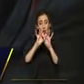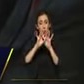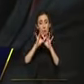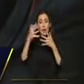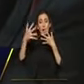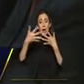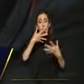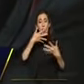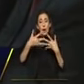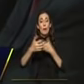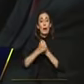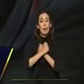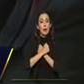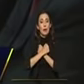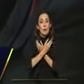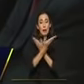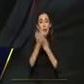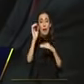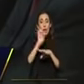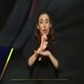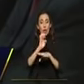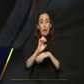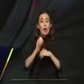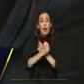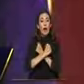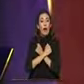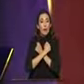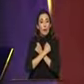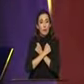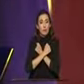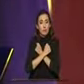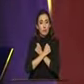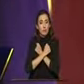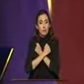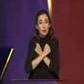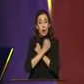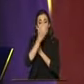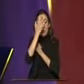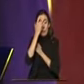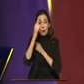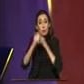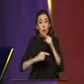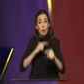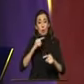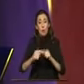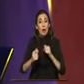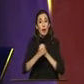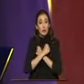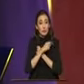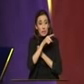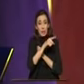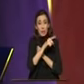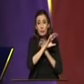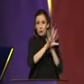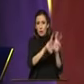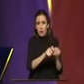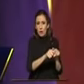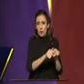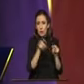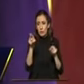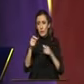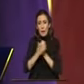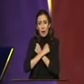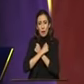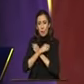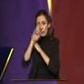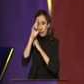maestros, amar a la patria. Amar a la patria, porque a lo que se ama no se le roba. Amar a la